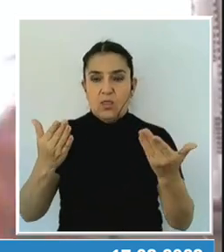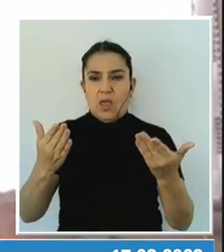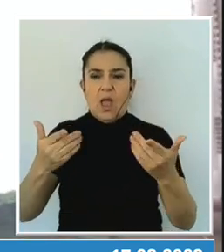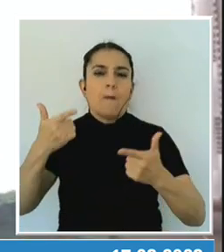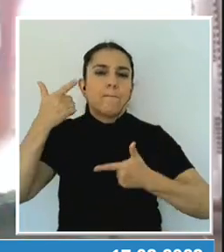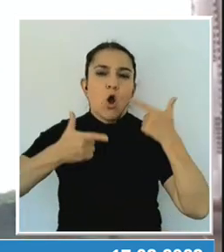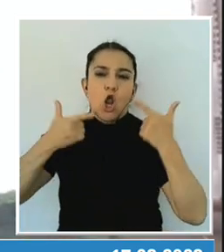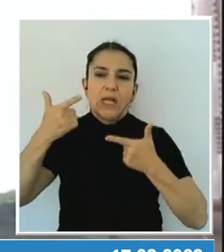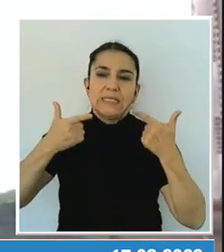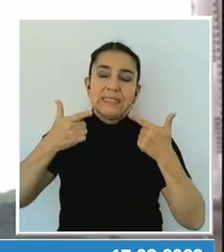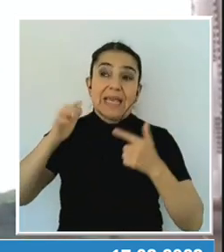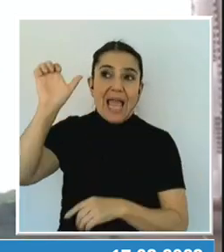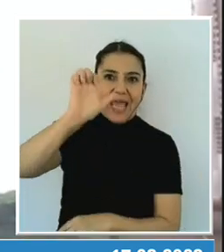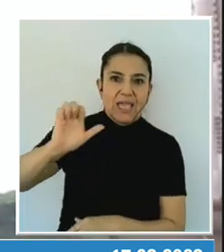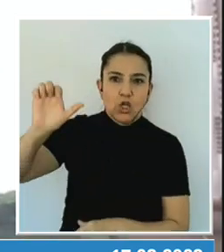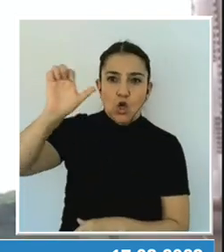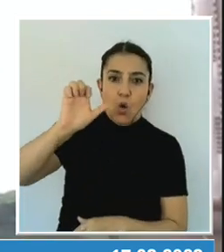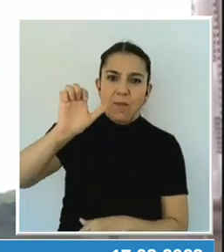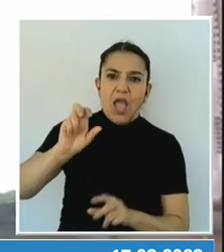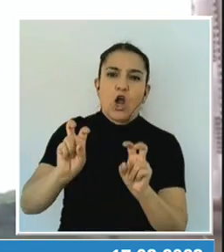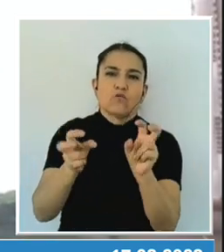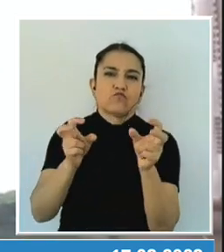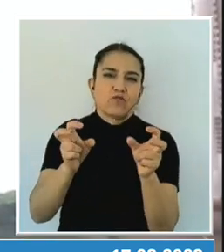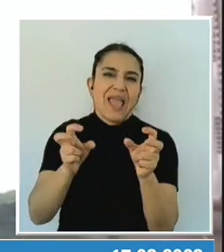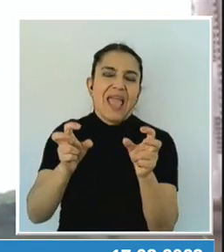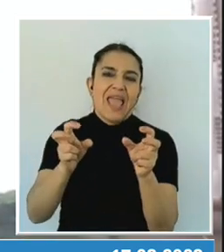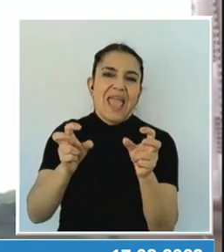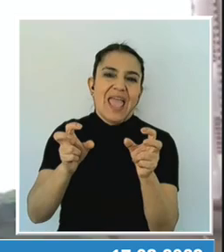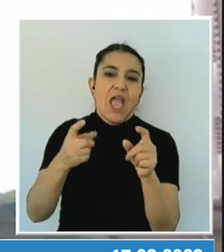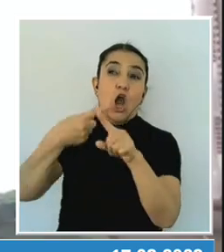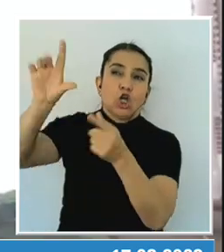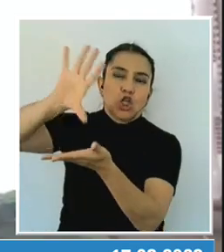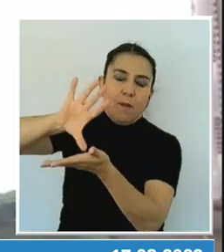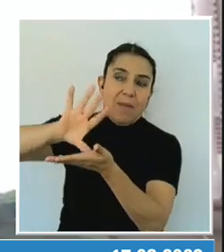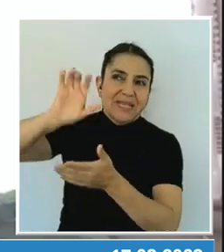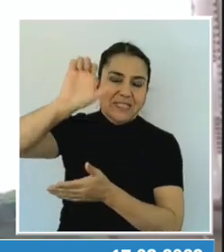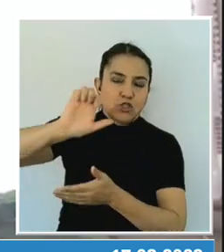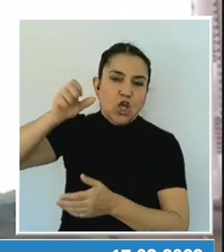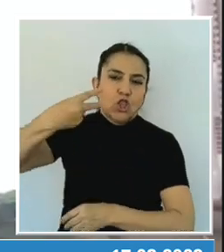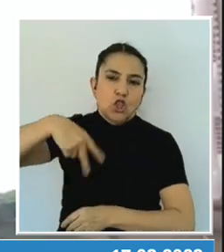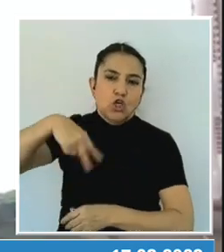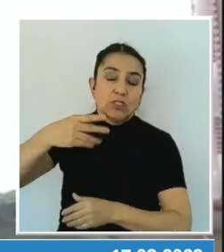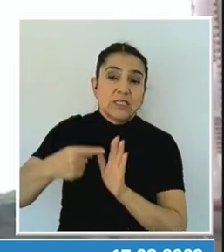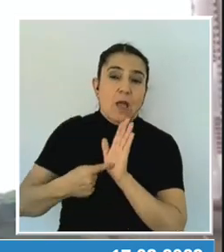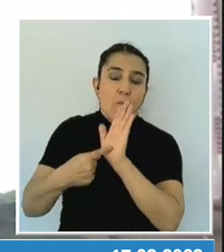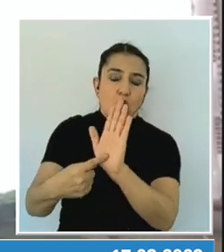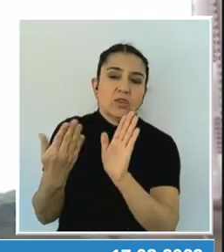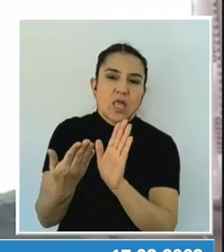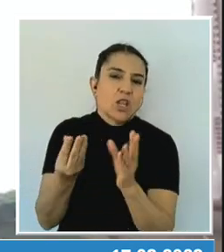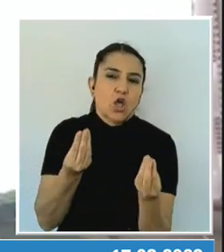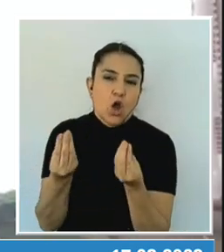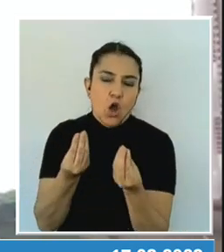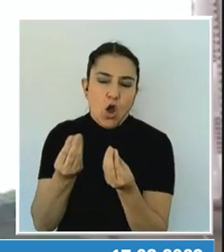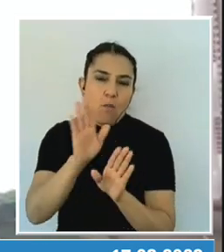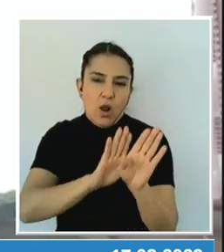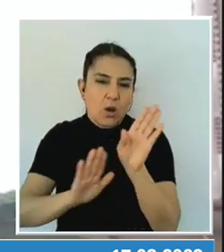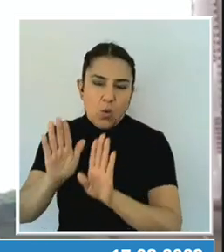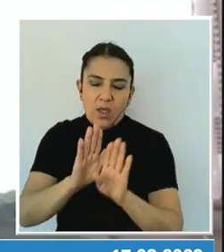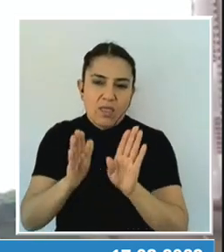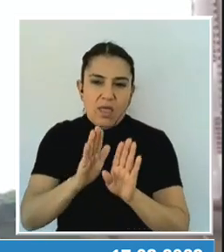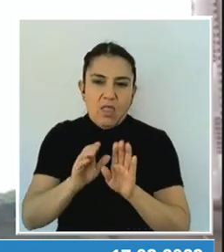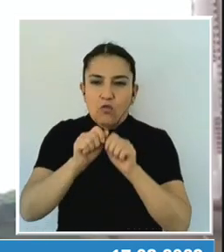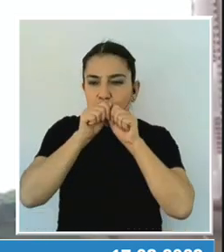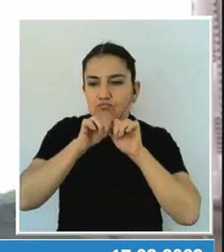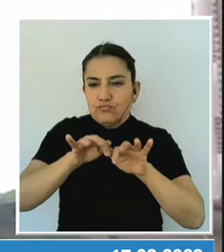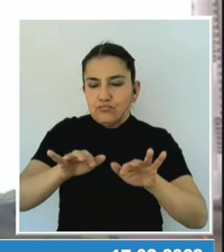en un canal internacional de noticias europeas que va mostrando cómo la cuestión del cuidado se va expandiendo también a